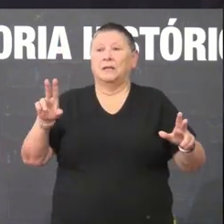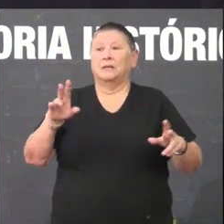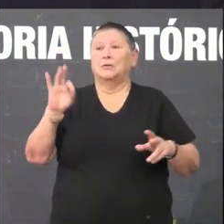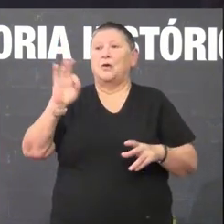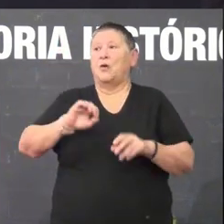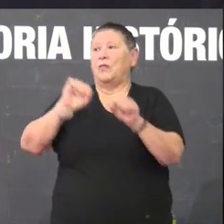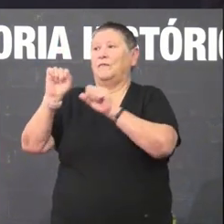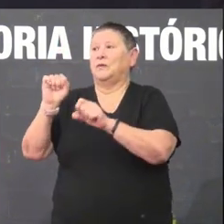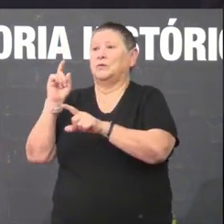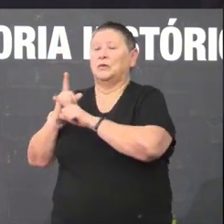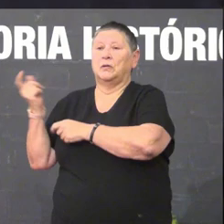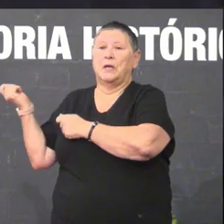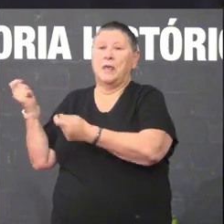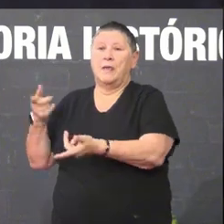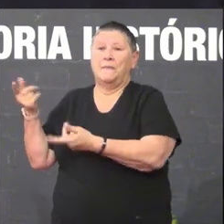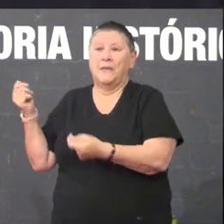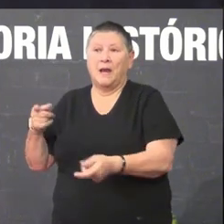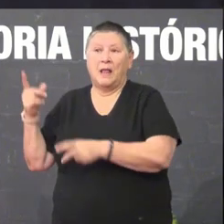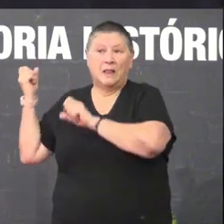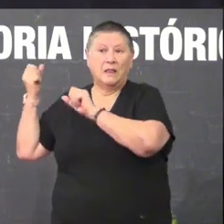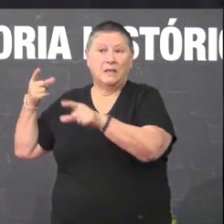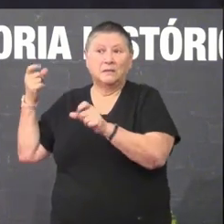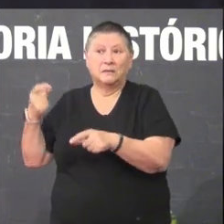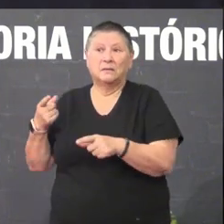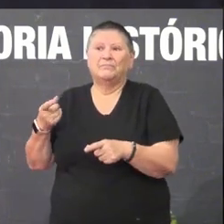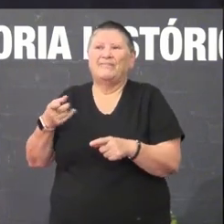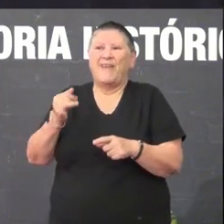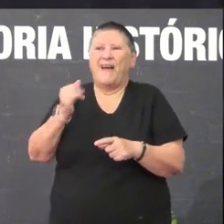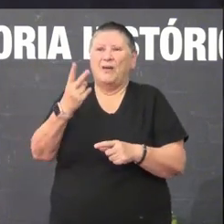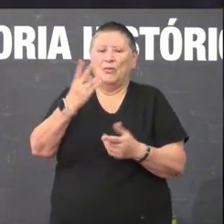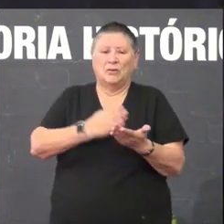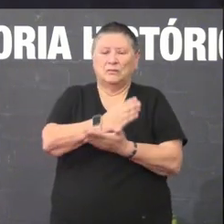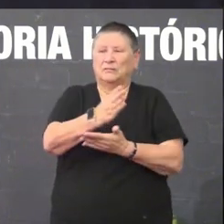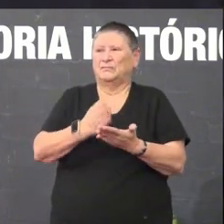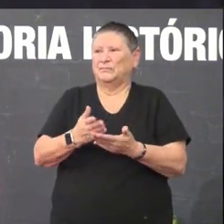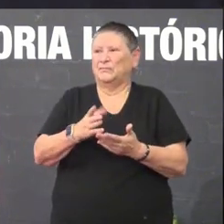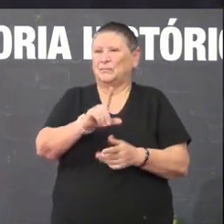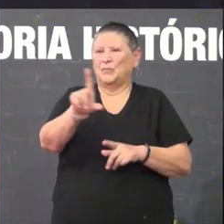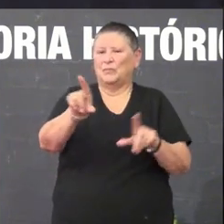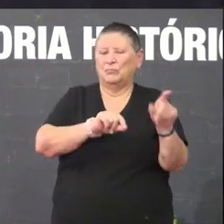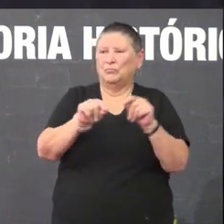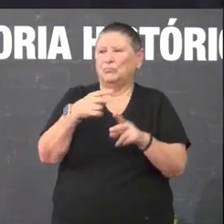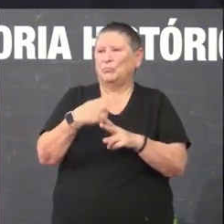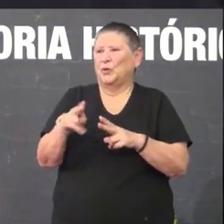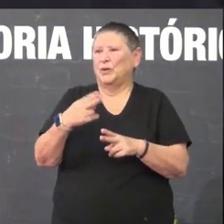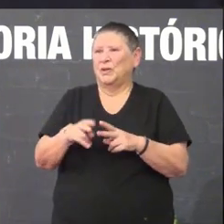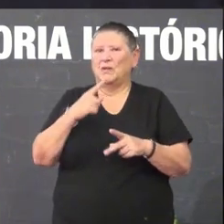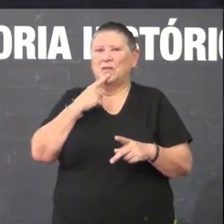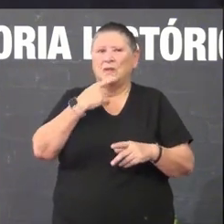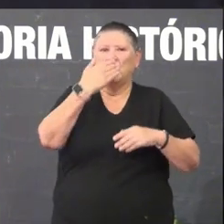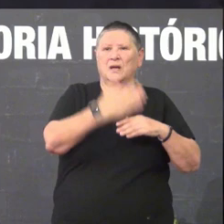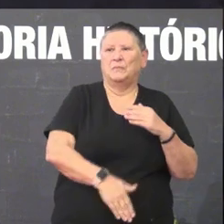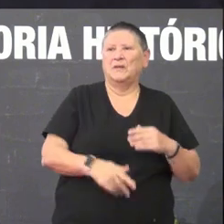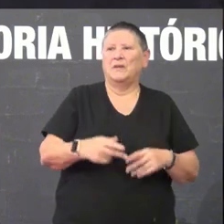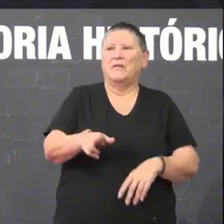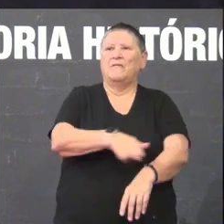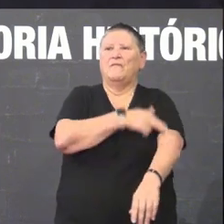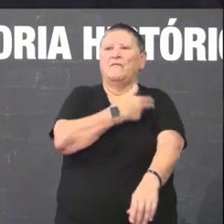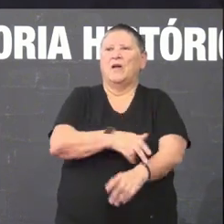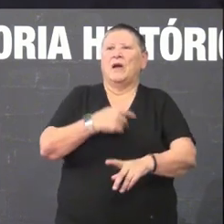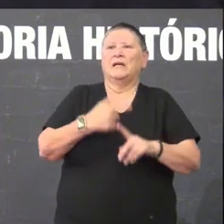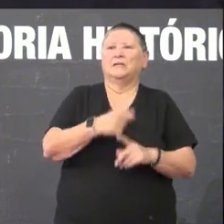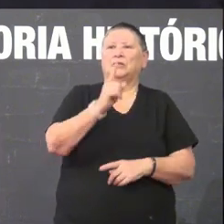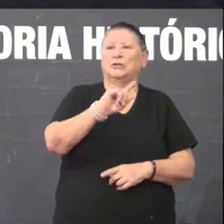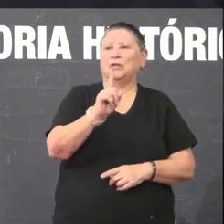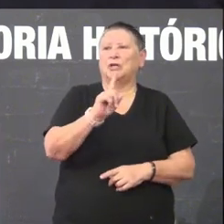no plantea ambas opciones políticas como como dos extremos ni franquismo ni sanidad pública ni